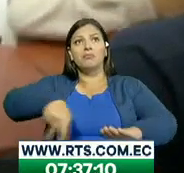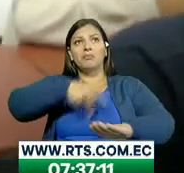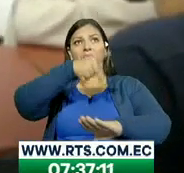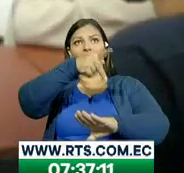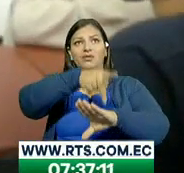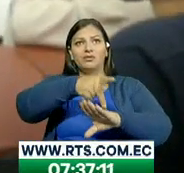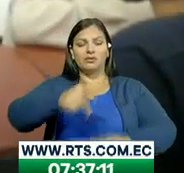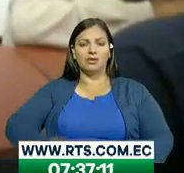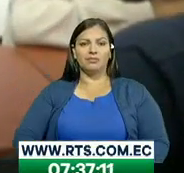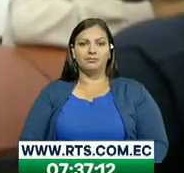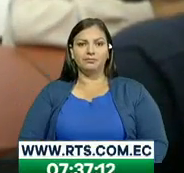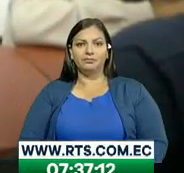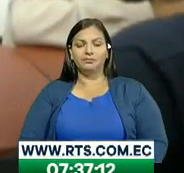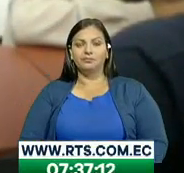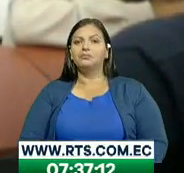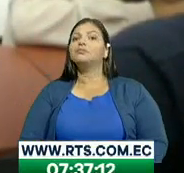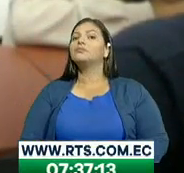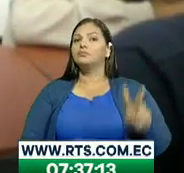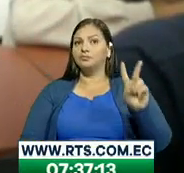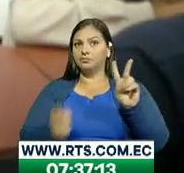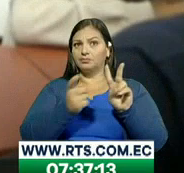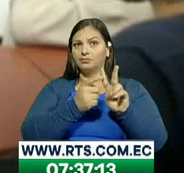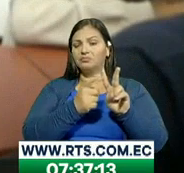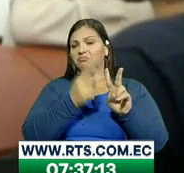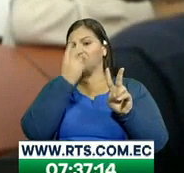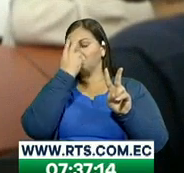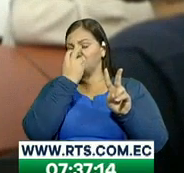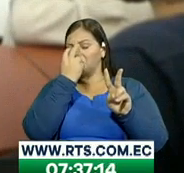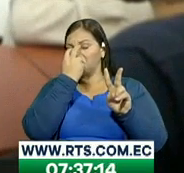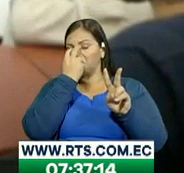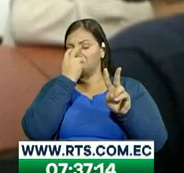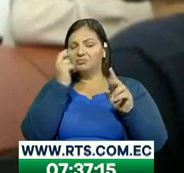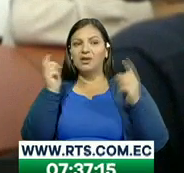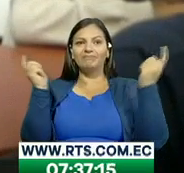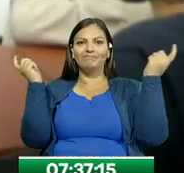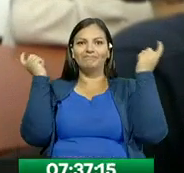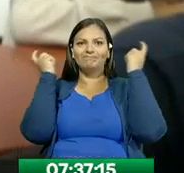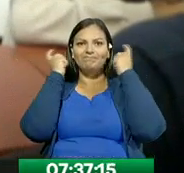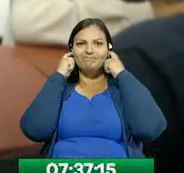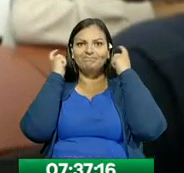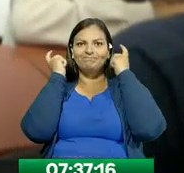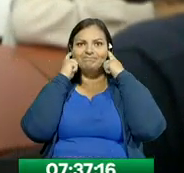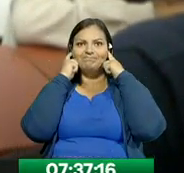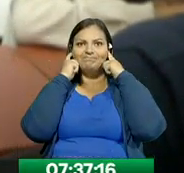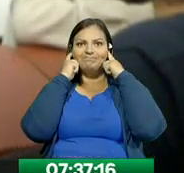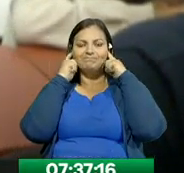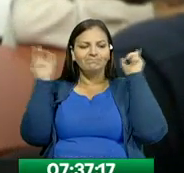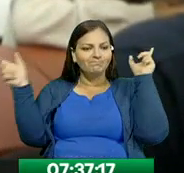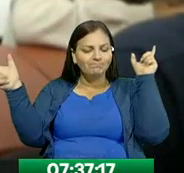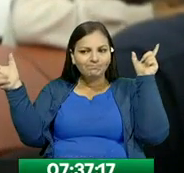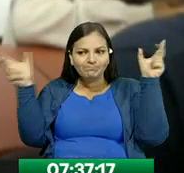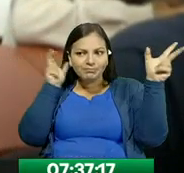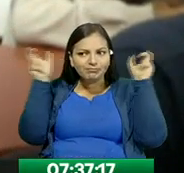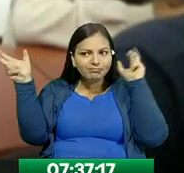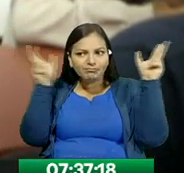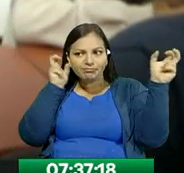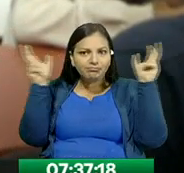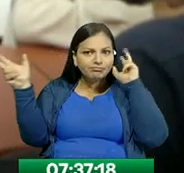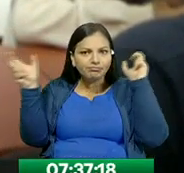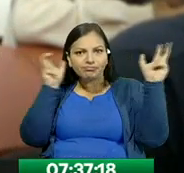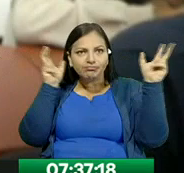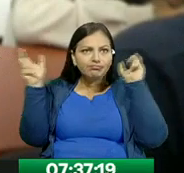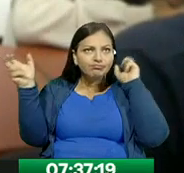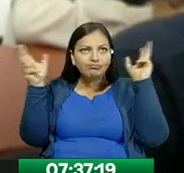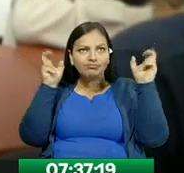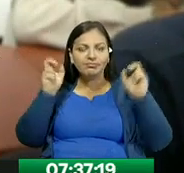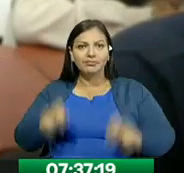ustedes, la visión. Por ejemplo, que hay muchos estudiantes, o hay algunos estudiantes, que de repente están usando el celular y piensan que yo no